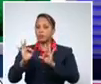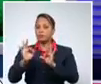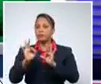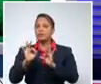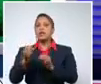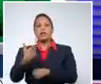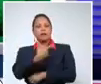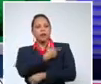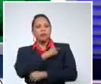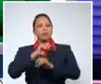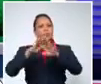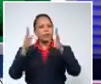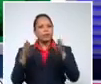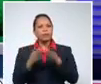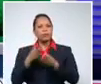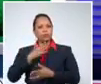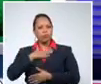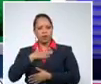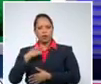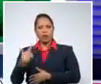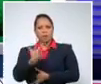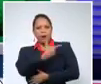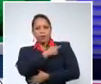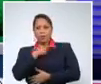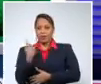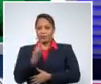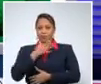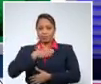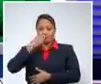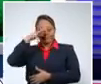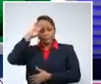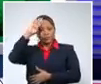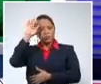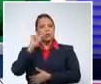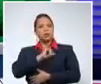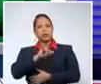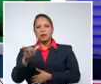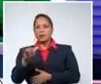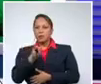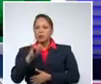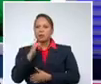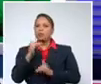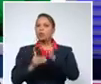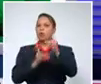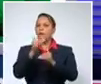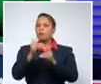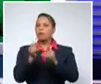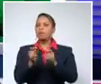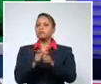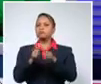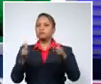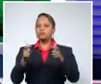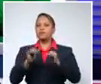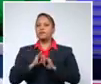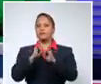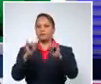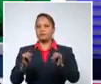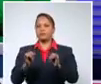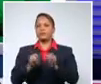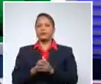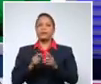sobre todo con nuestras vacunas, que además han tenido una amplia información en estos días.